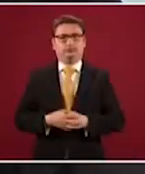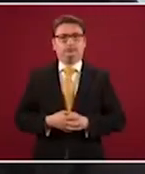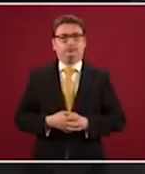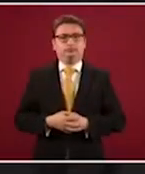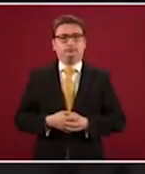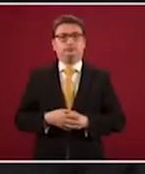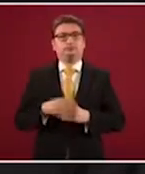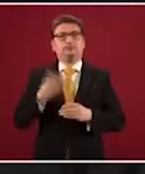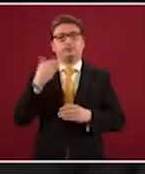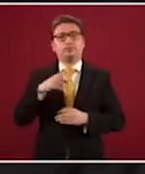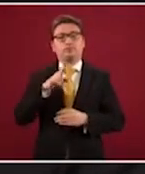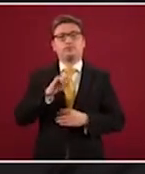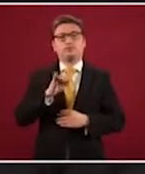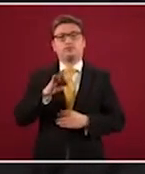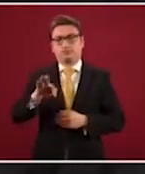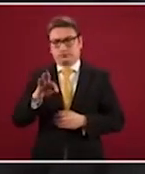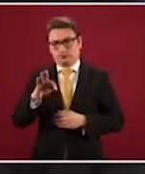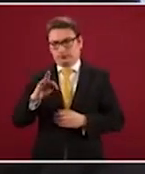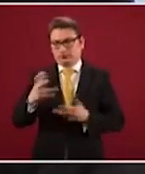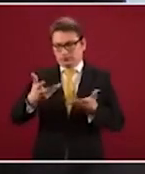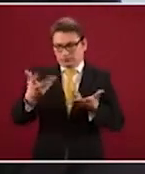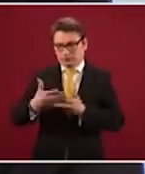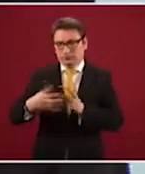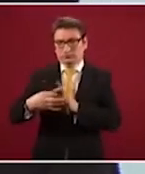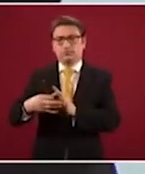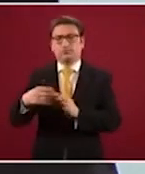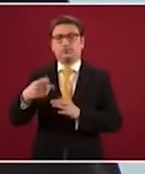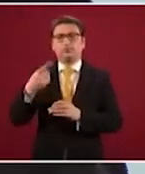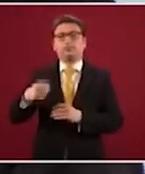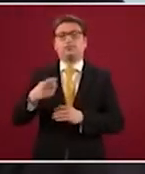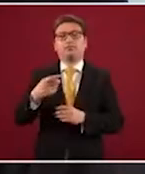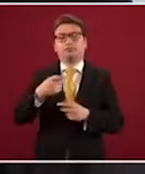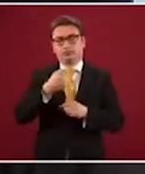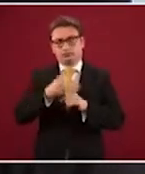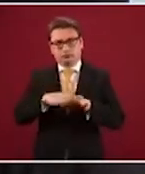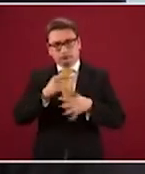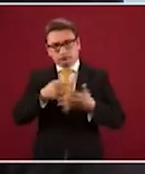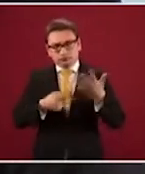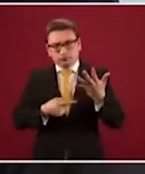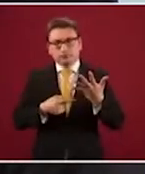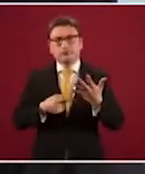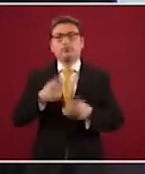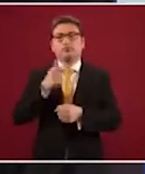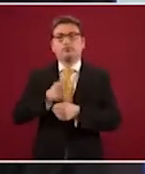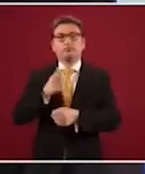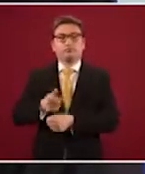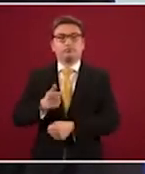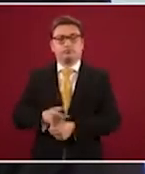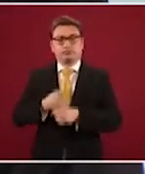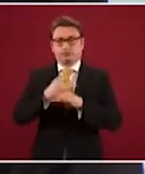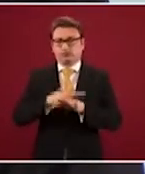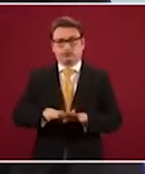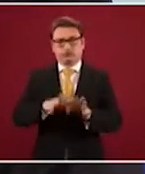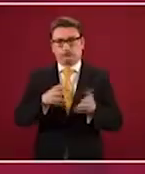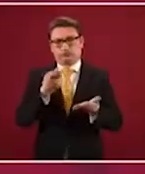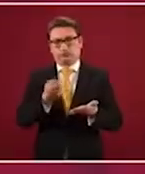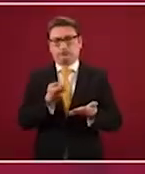e inteligencia financiera se encuentran de estos datos